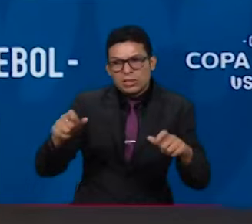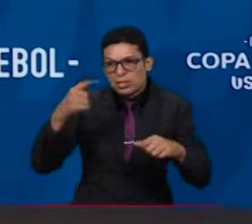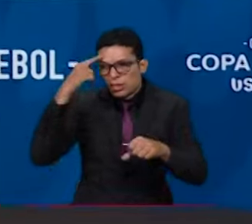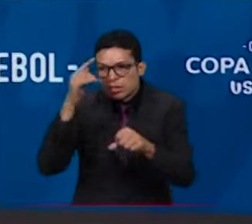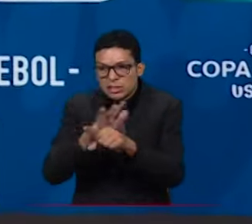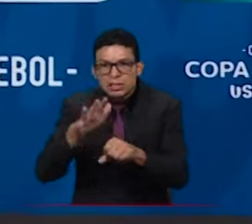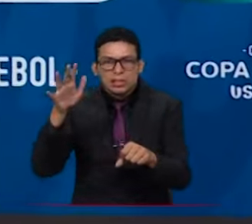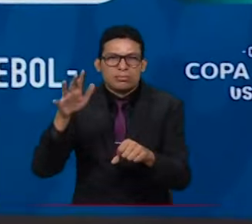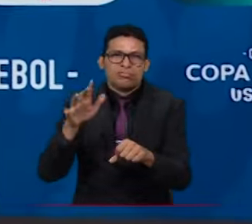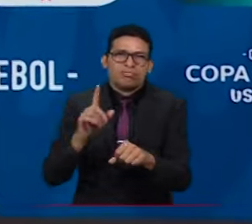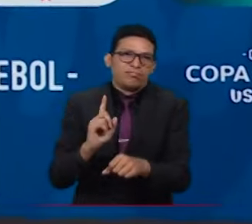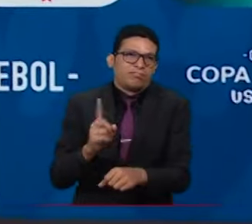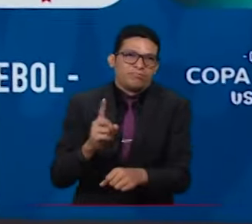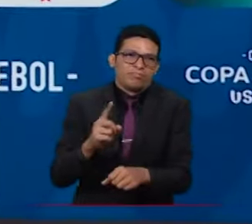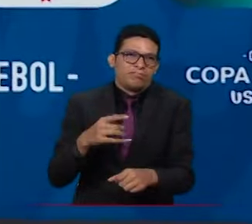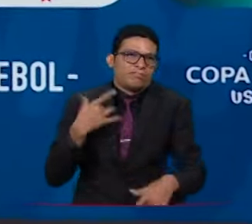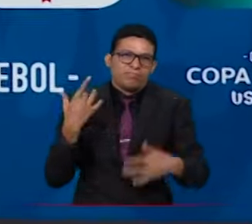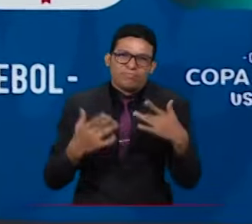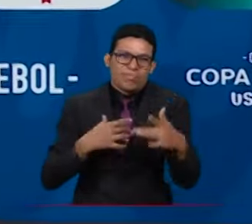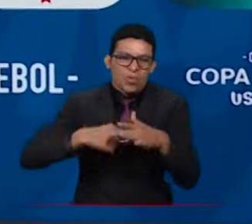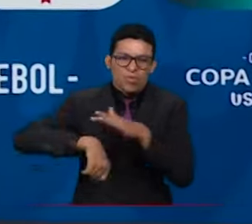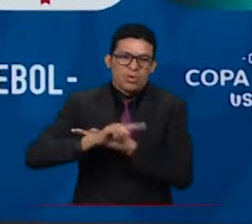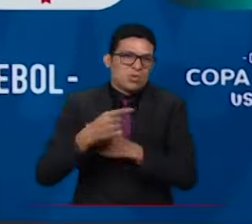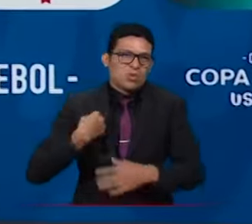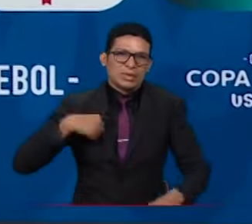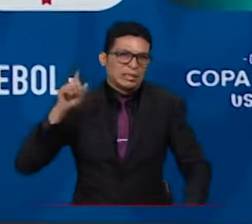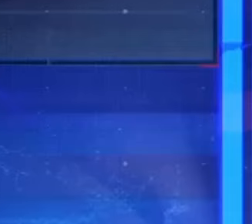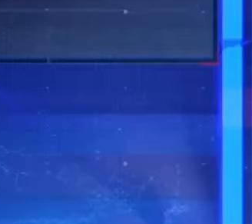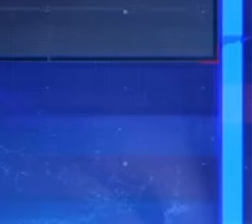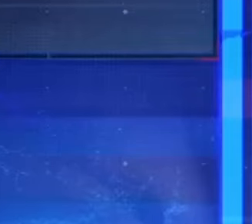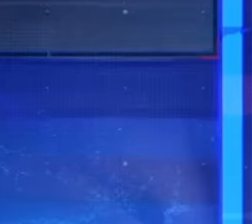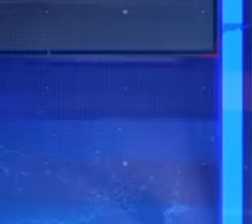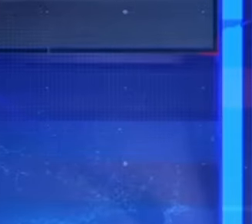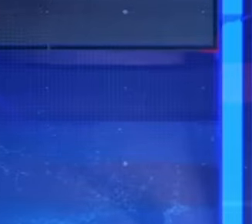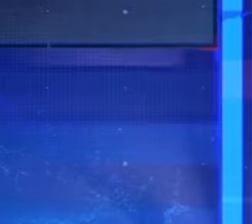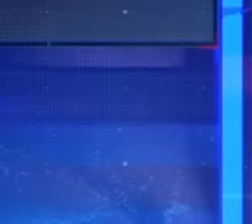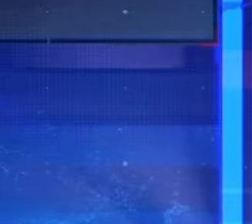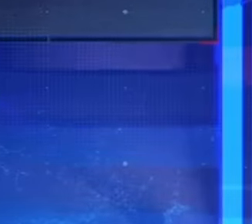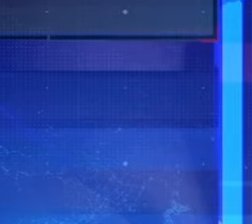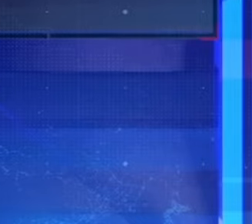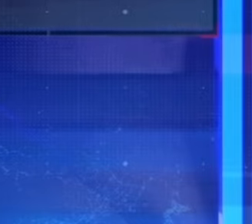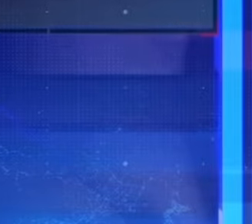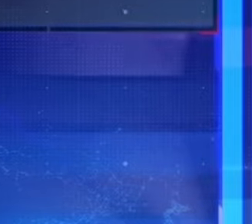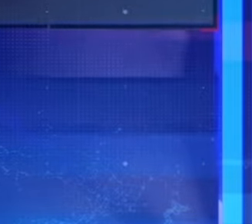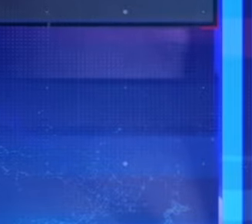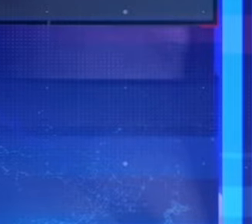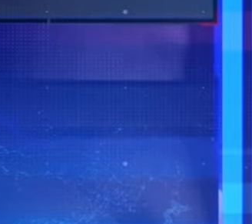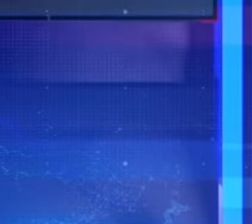las que no disfrutan el fútbol. No creo que puedan estar en un estadio.